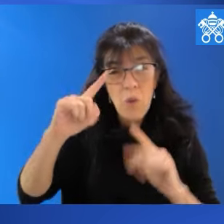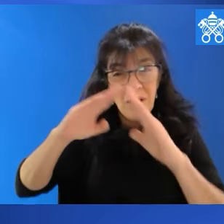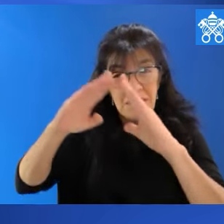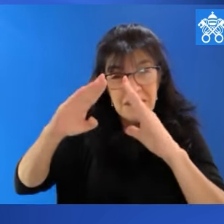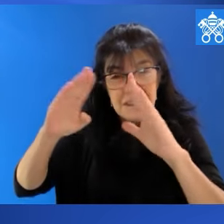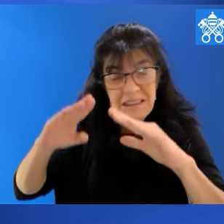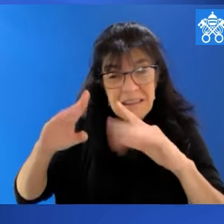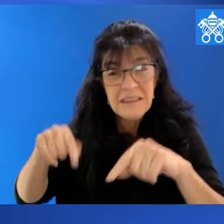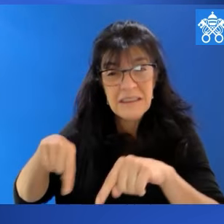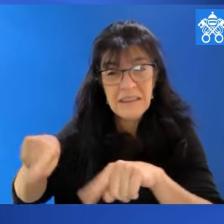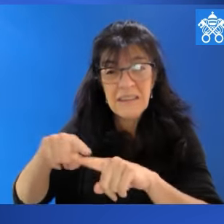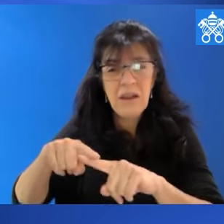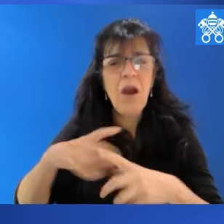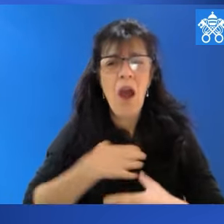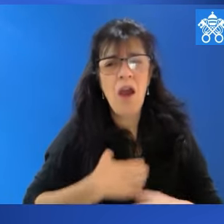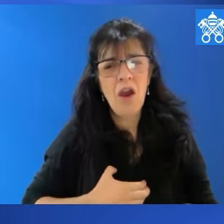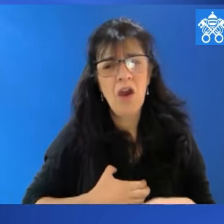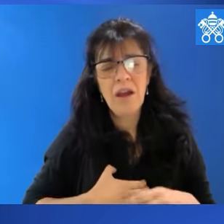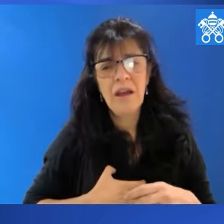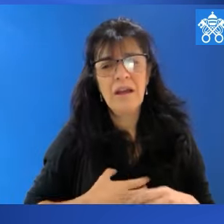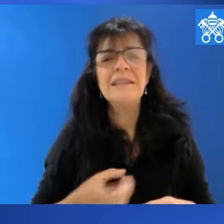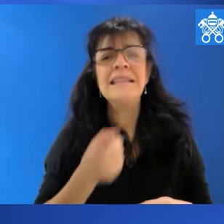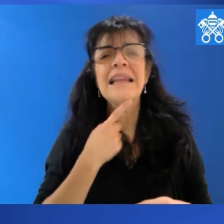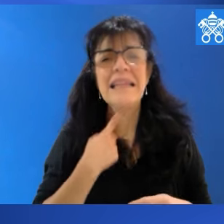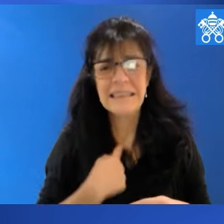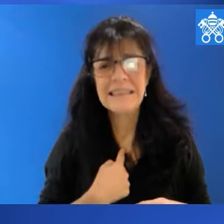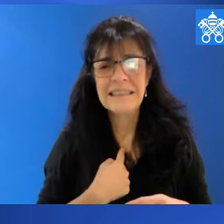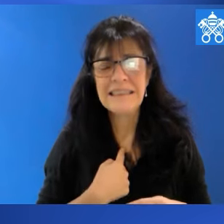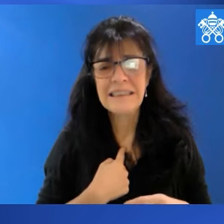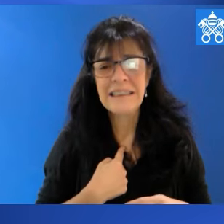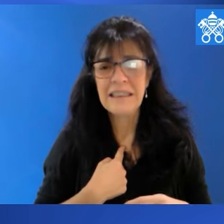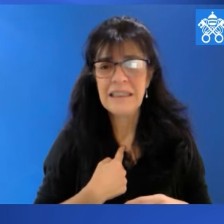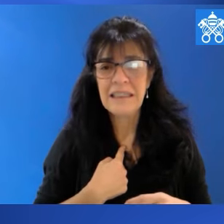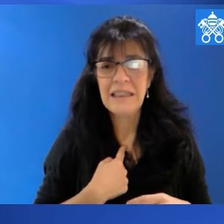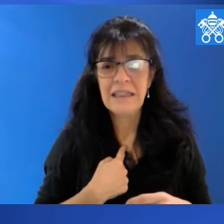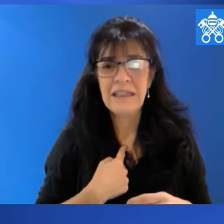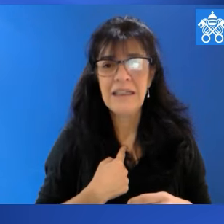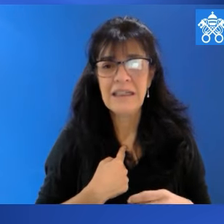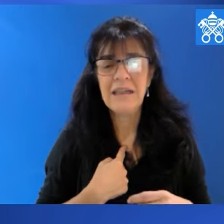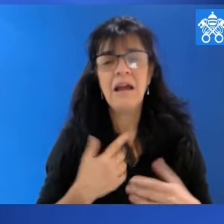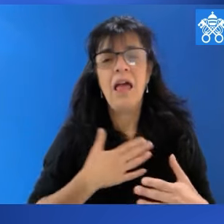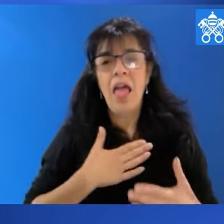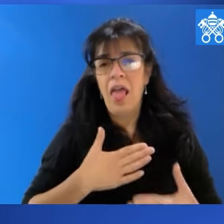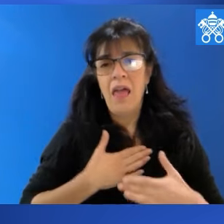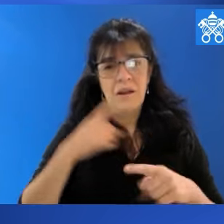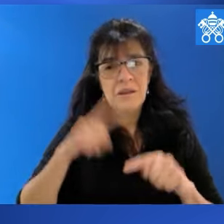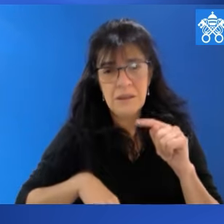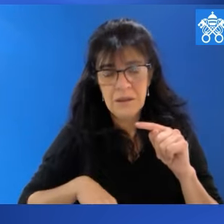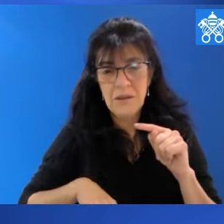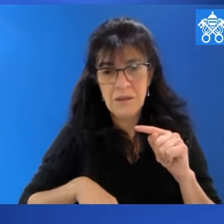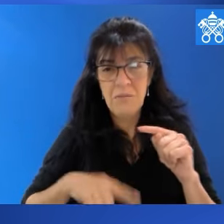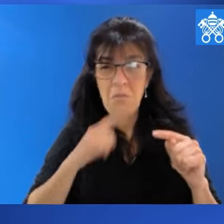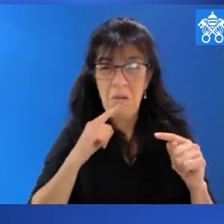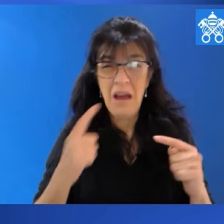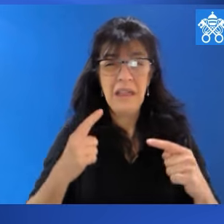habitable, estaban hambrientos, tenían sed y ya les faltaba el aliento. Pero